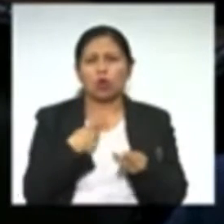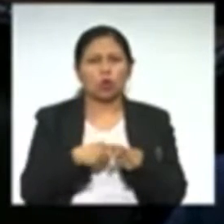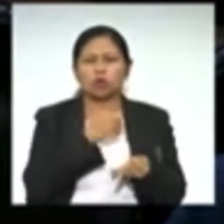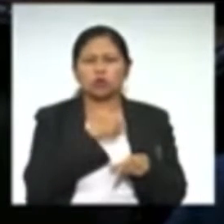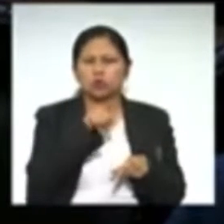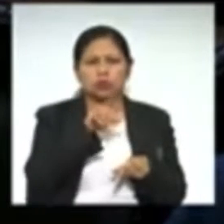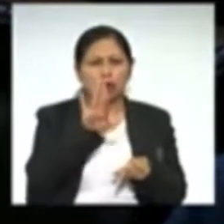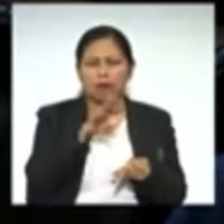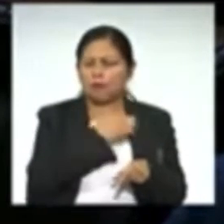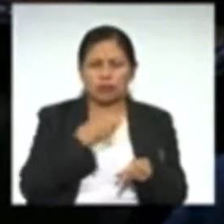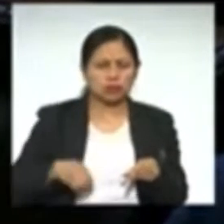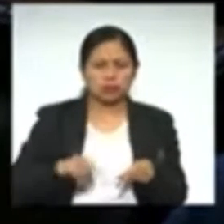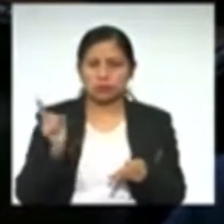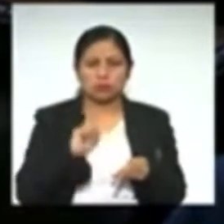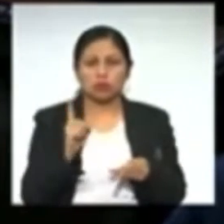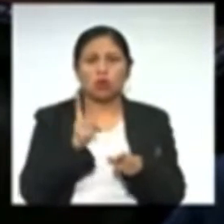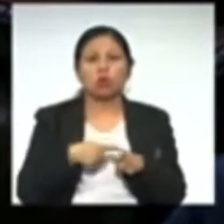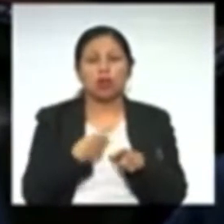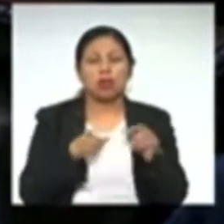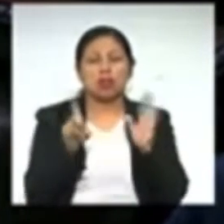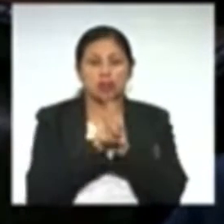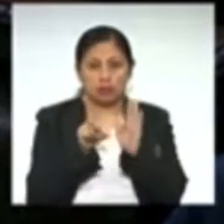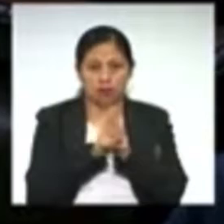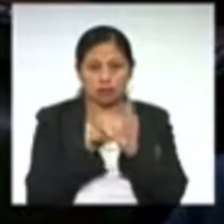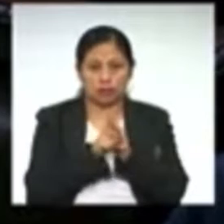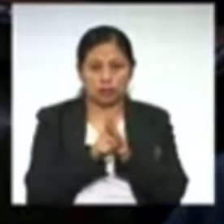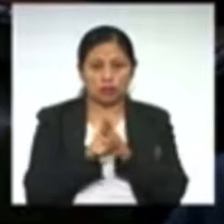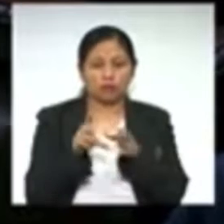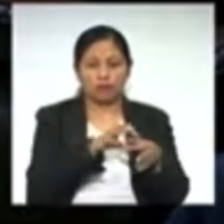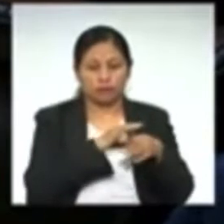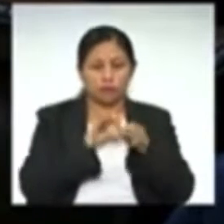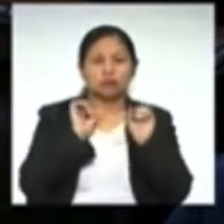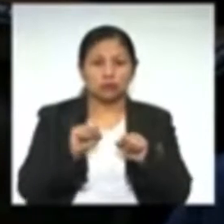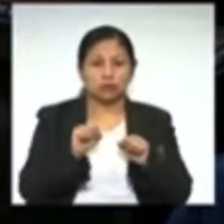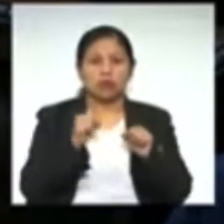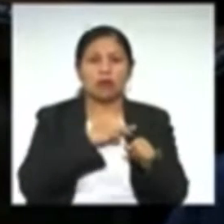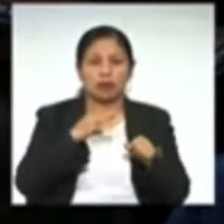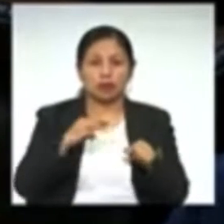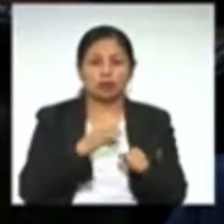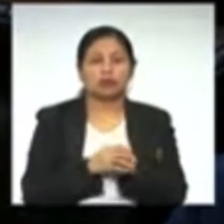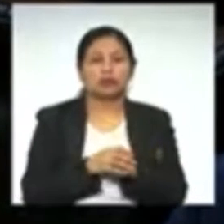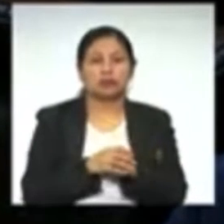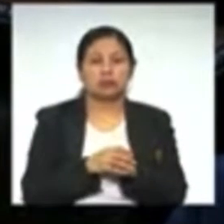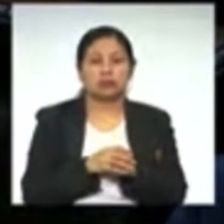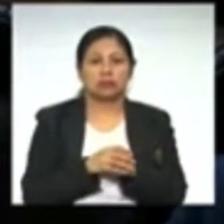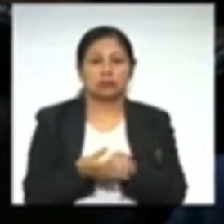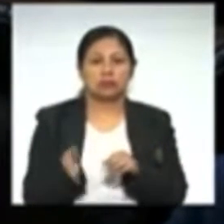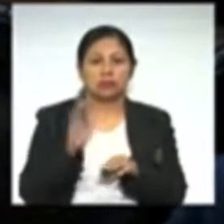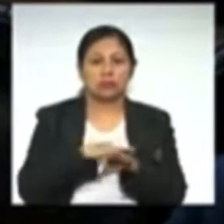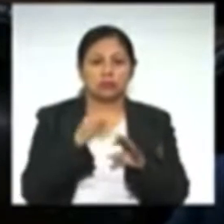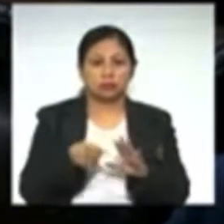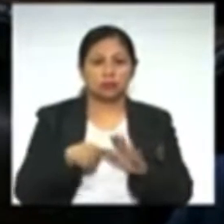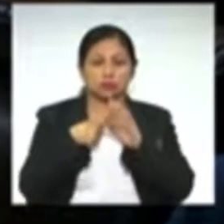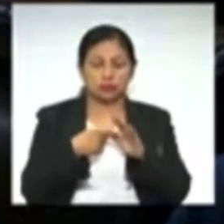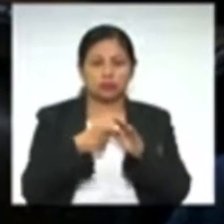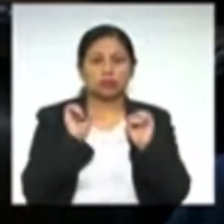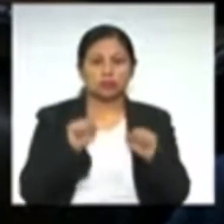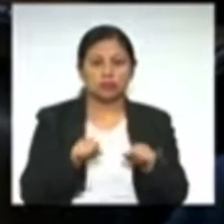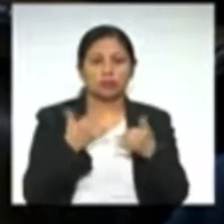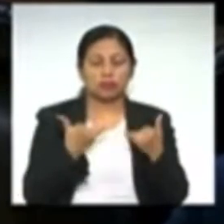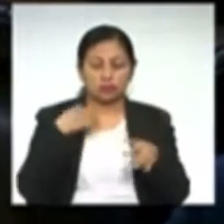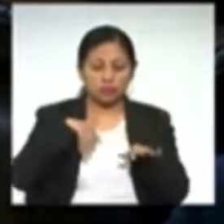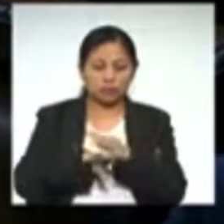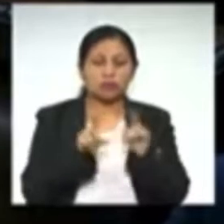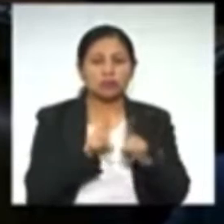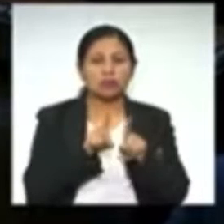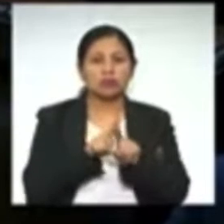usted quiera, presidenta, cuando la ley orgánica así lo demande. Bueno, en lugar hoy ya entrando